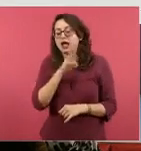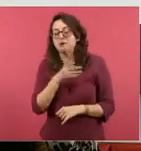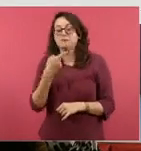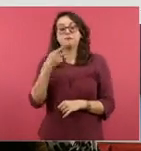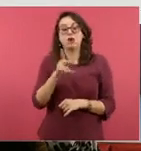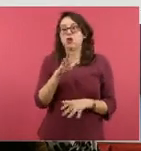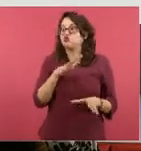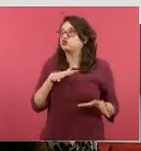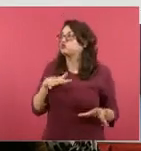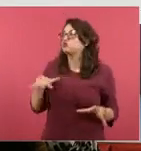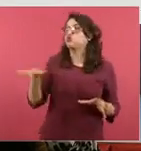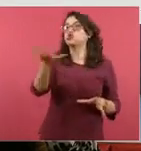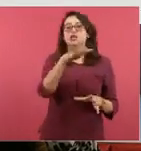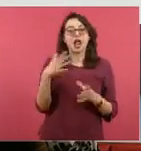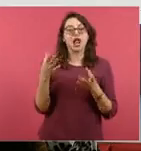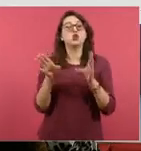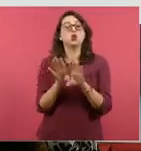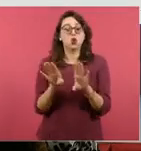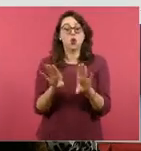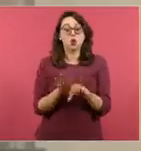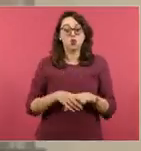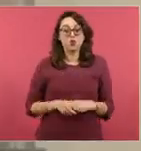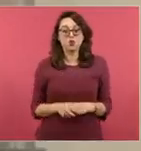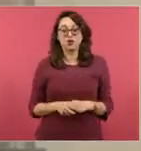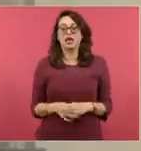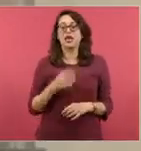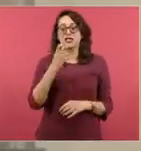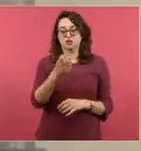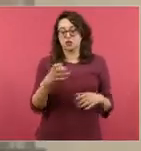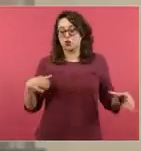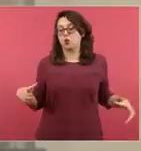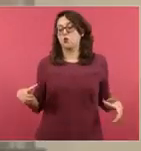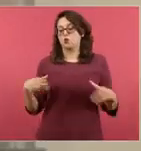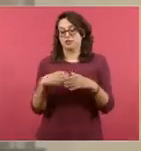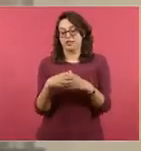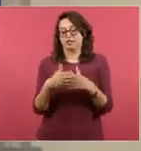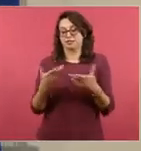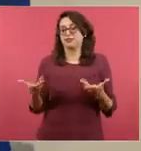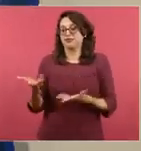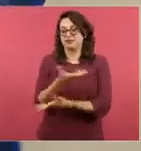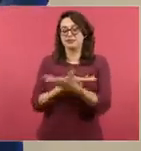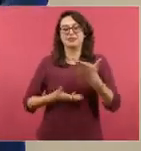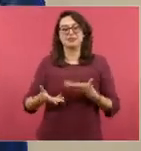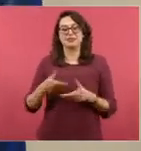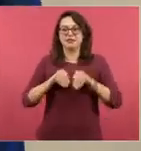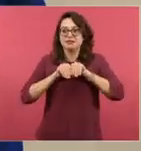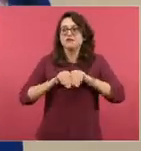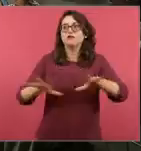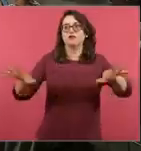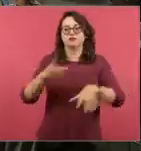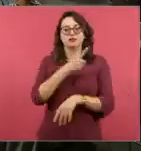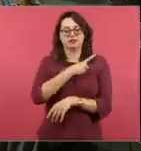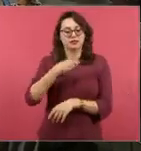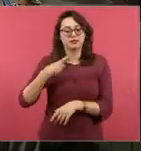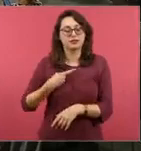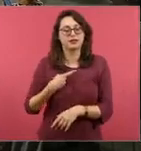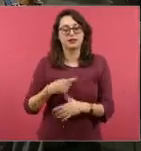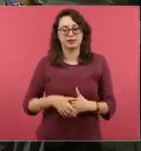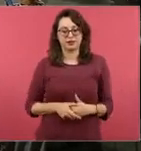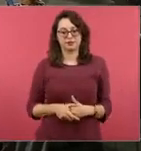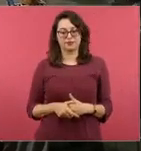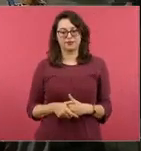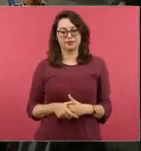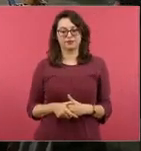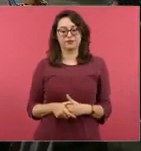conocimiento social es el que queremos que esté permeando en el trabajo comunitario. Ahora, si hablamos de la